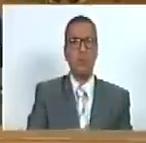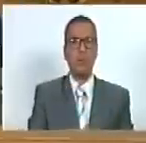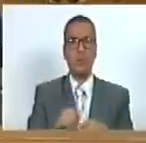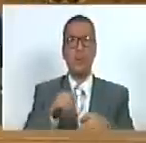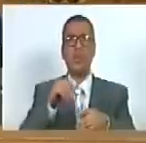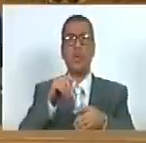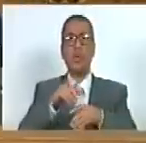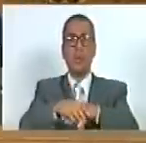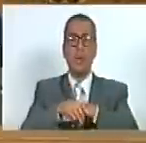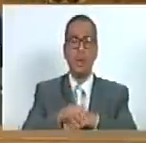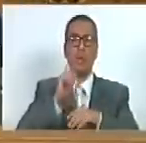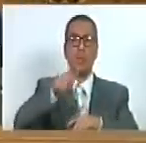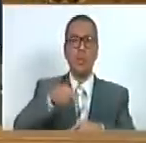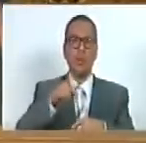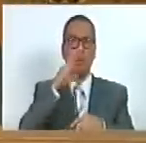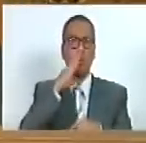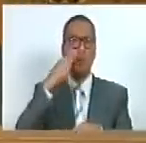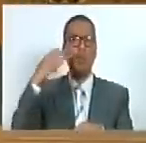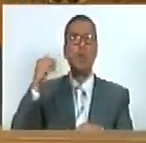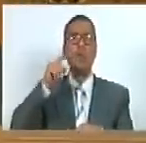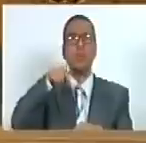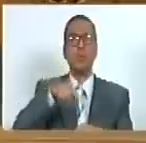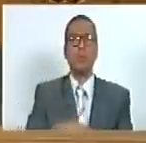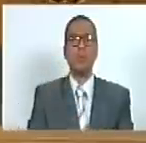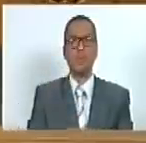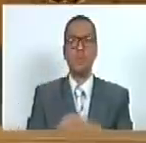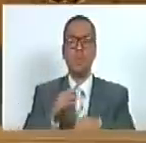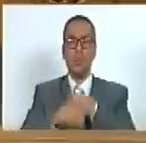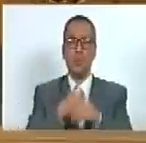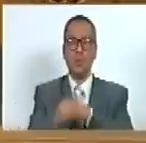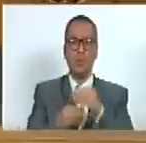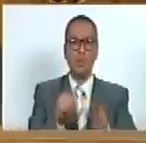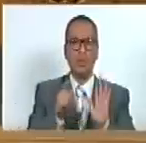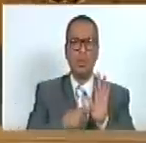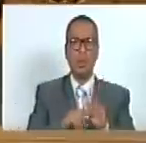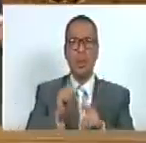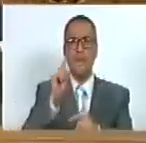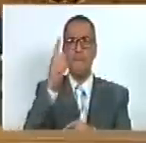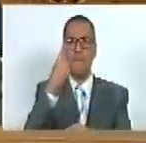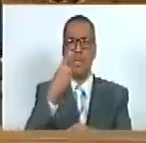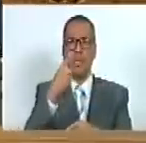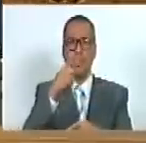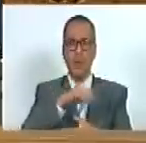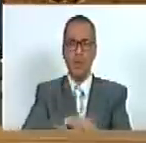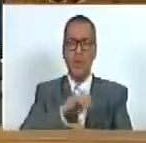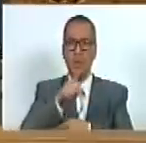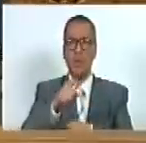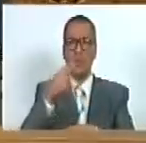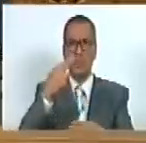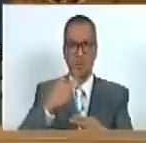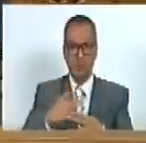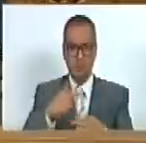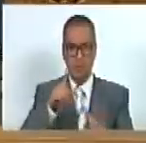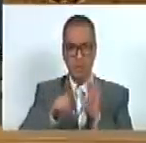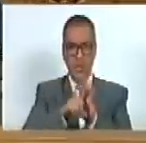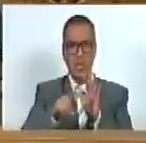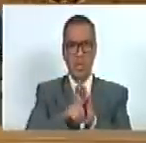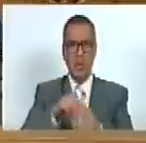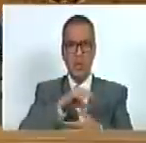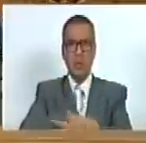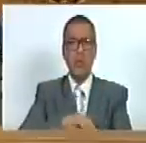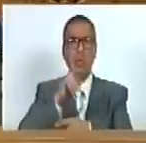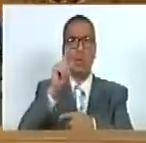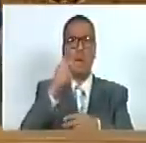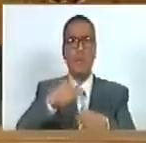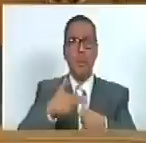inglesas y holandesas. Y allí fuimos, se crearon los sindicatos, el primer sindicato fundado legalmente en el país como sindicato, el